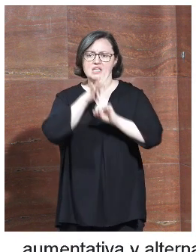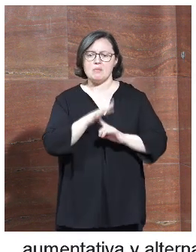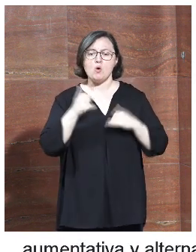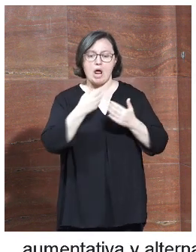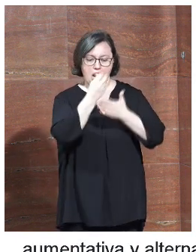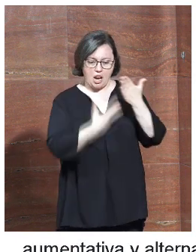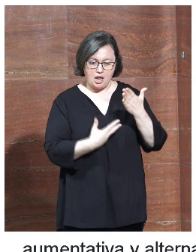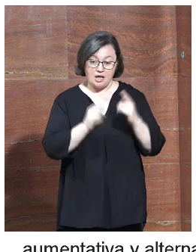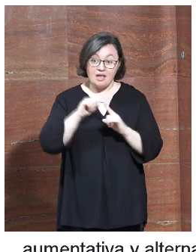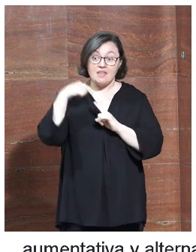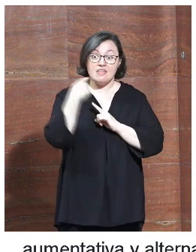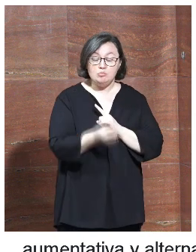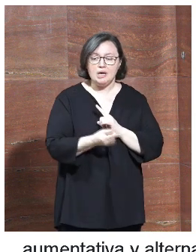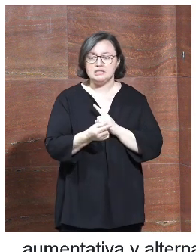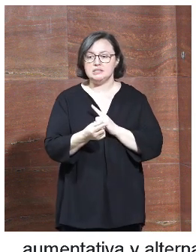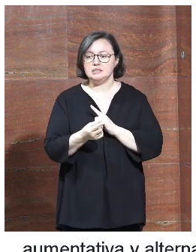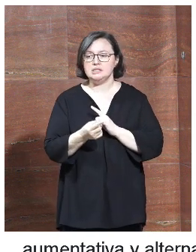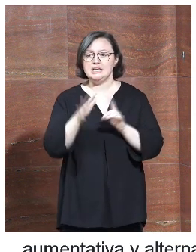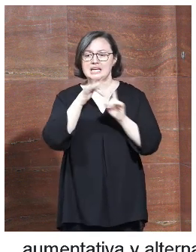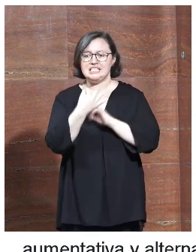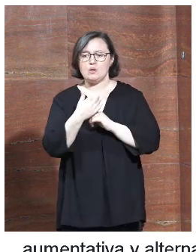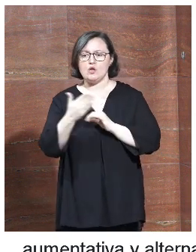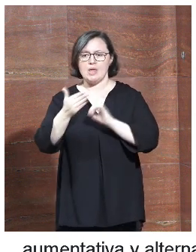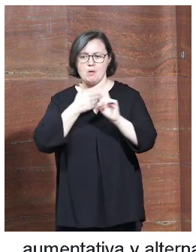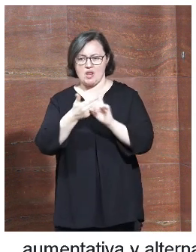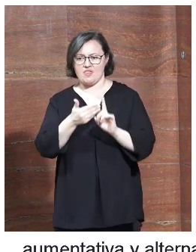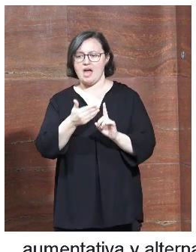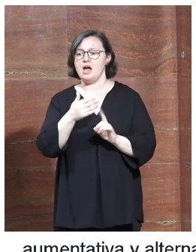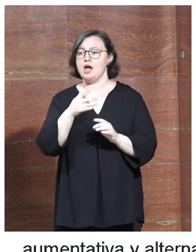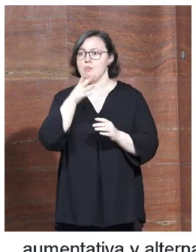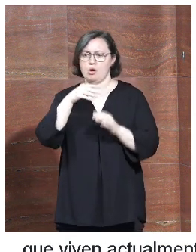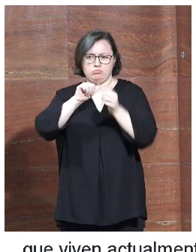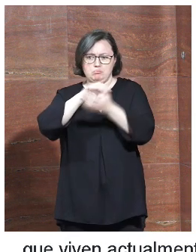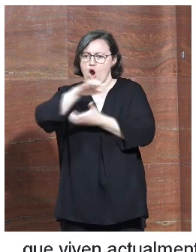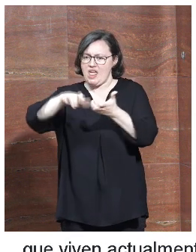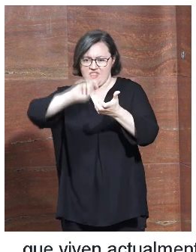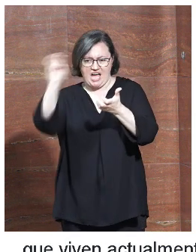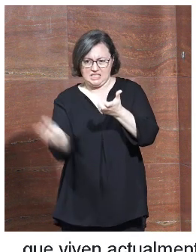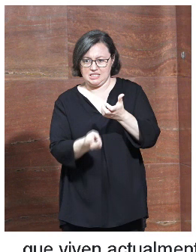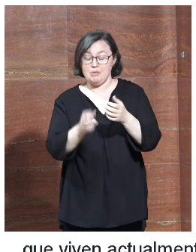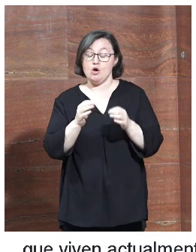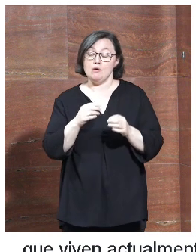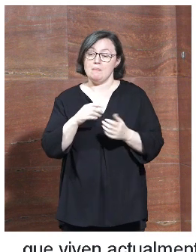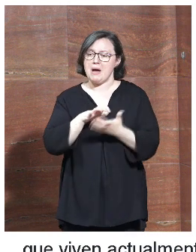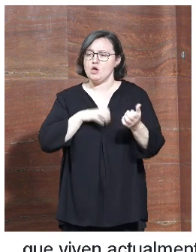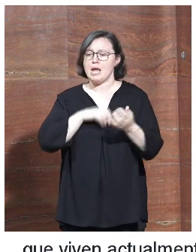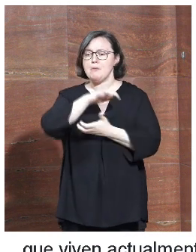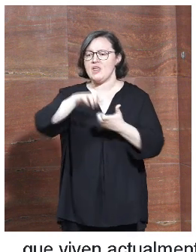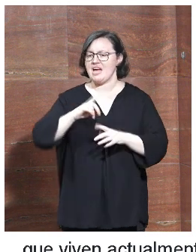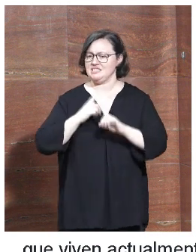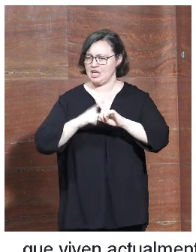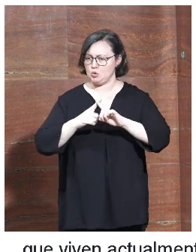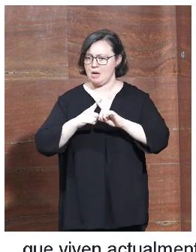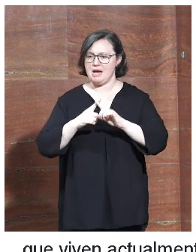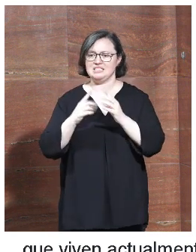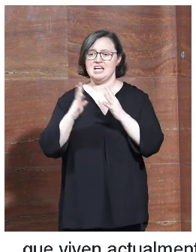a continuación adentrarme en las situaciones de violencia de diferente naturaleza, fundamentalmente sexual y